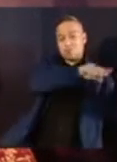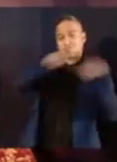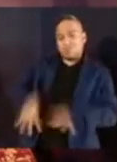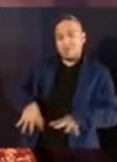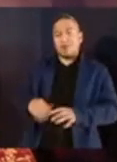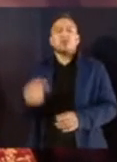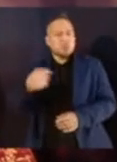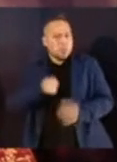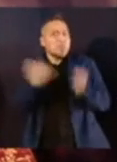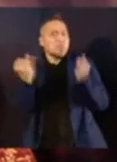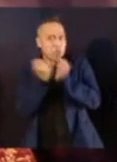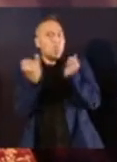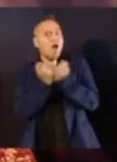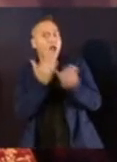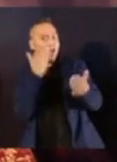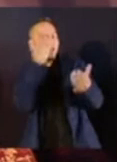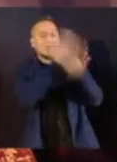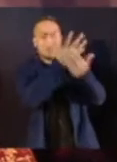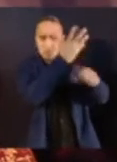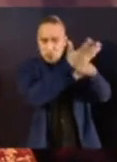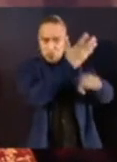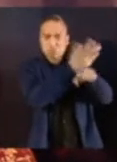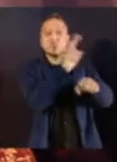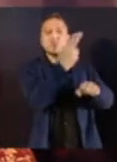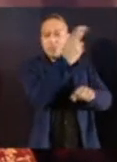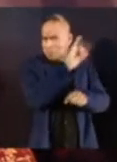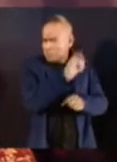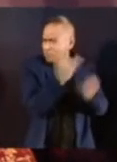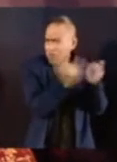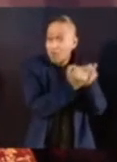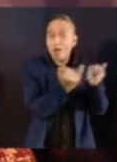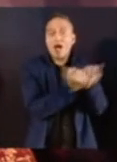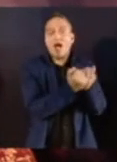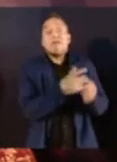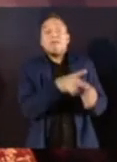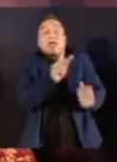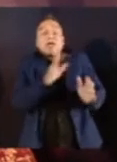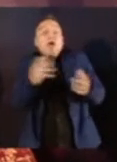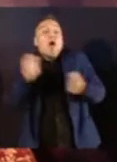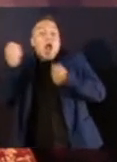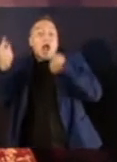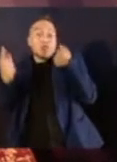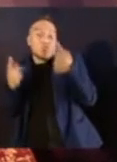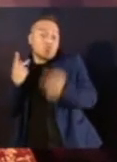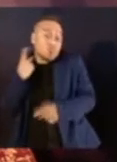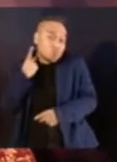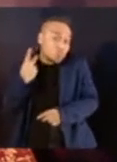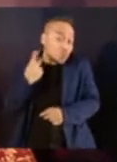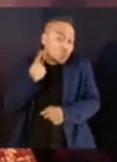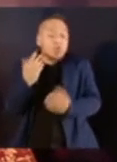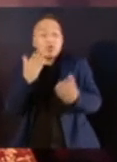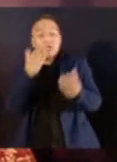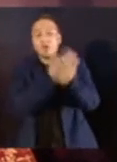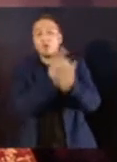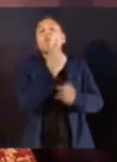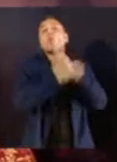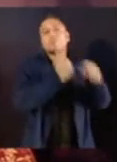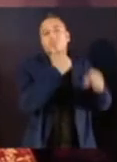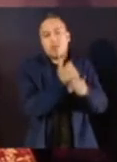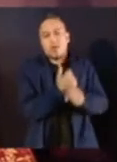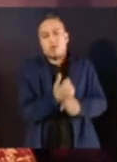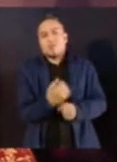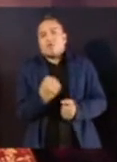y políticos, ya porque pasaban un par de semestres, un año, obtenían algún grado, por cierto,